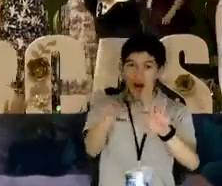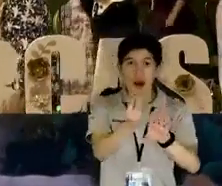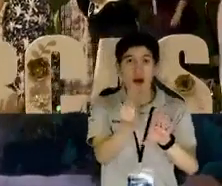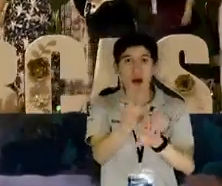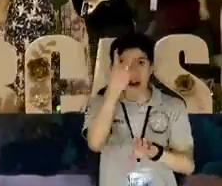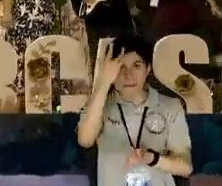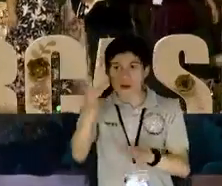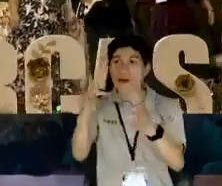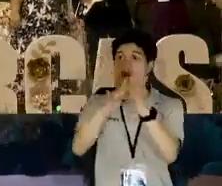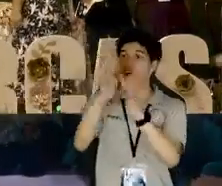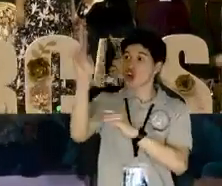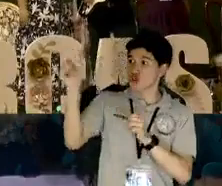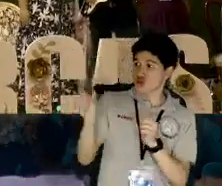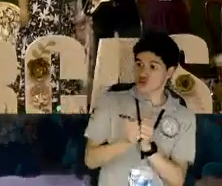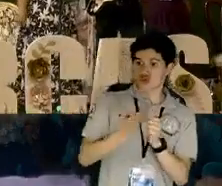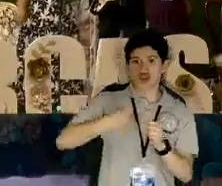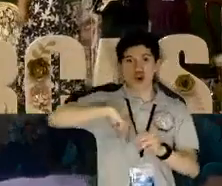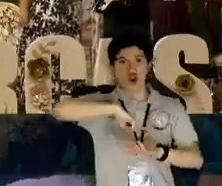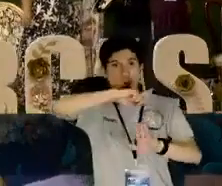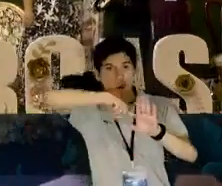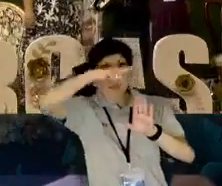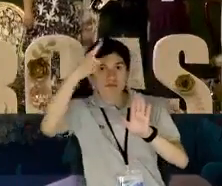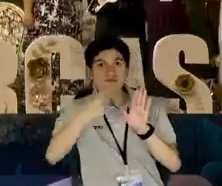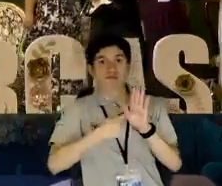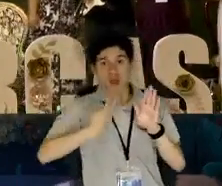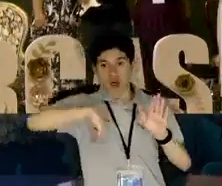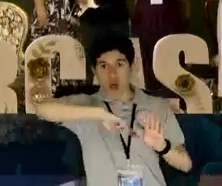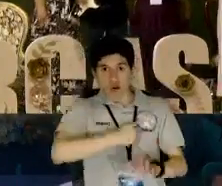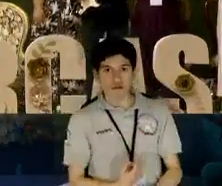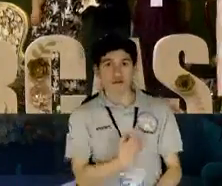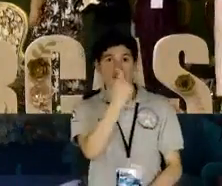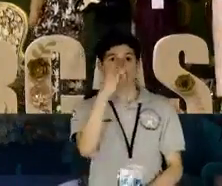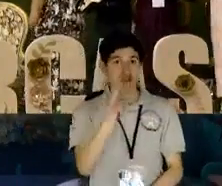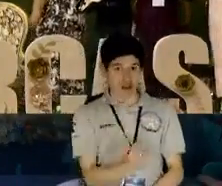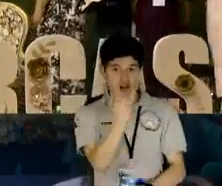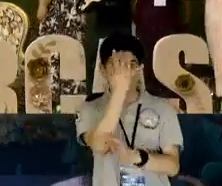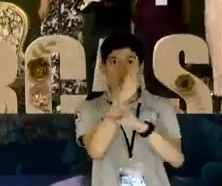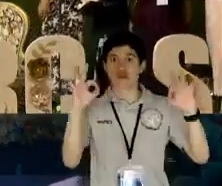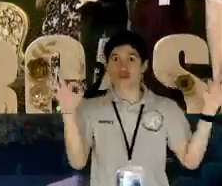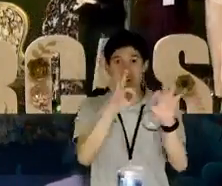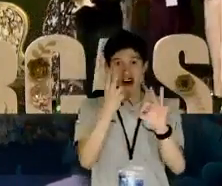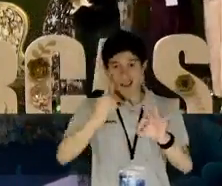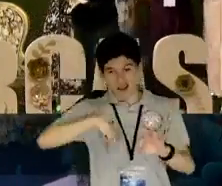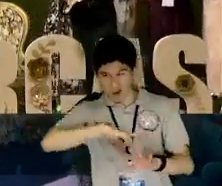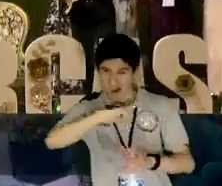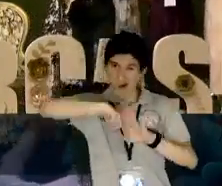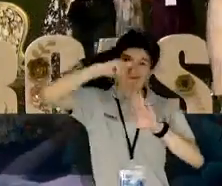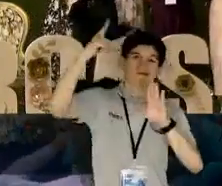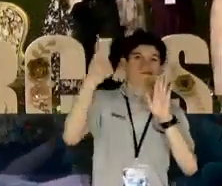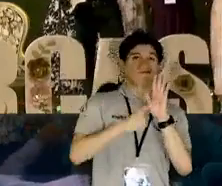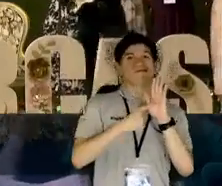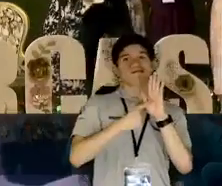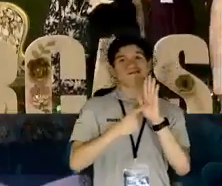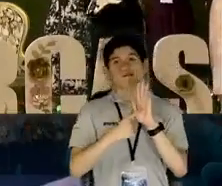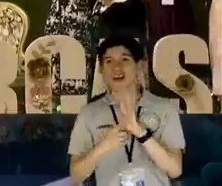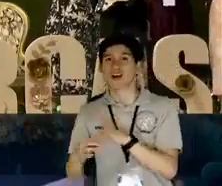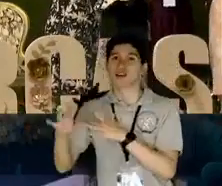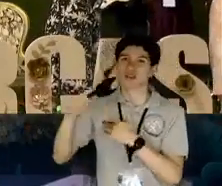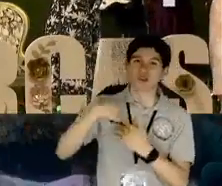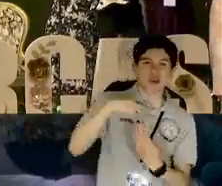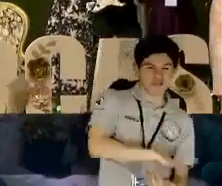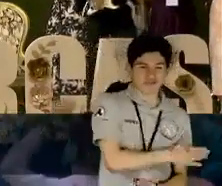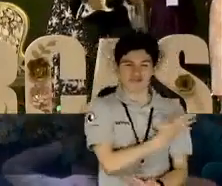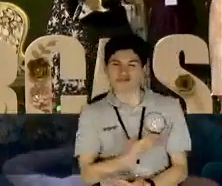completos, no nos falta nada, no nos falta nada, en Él